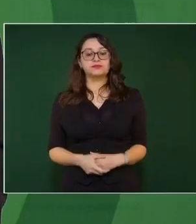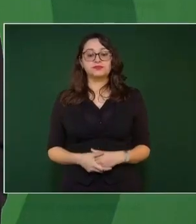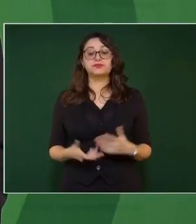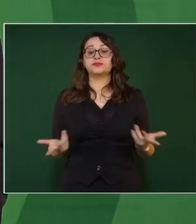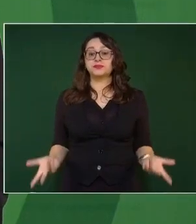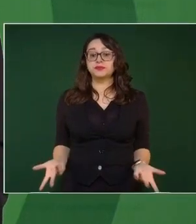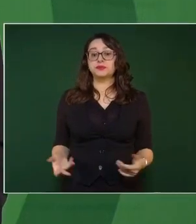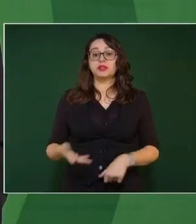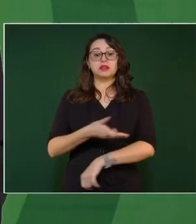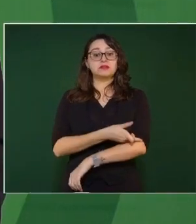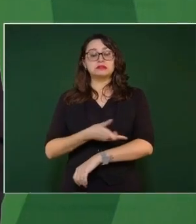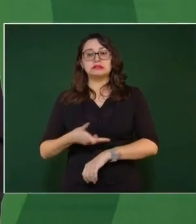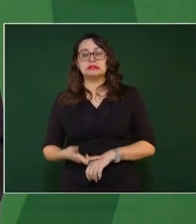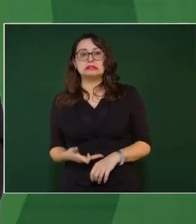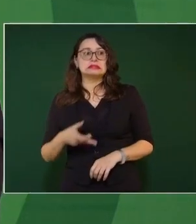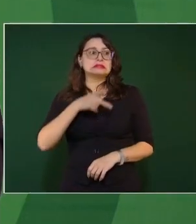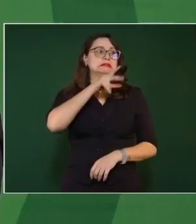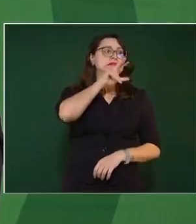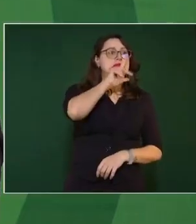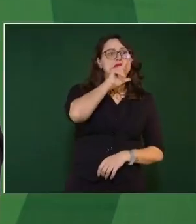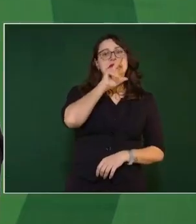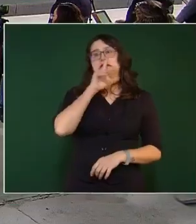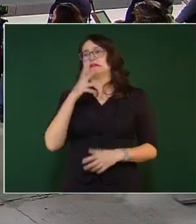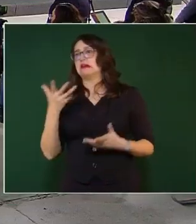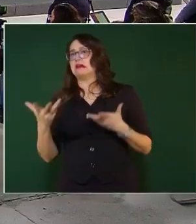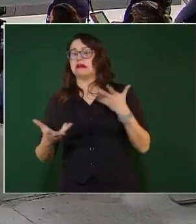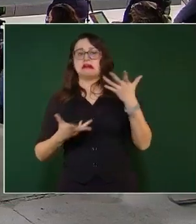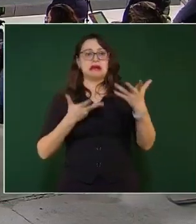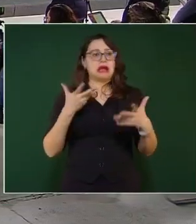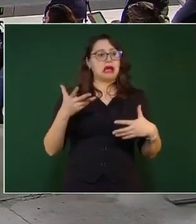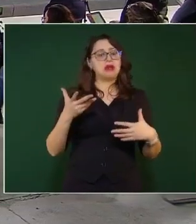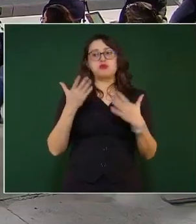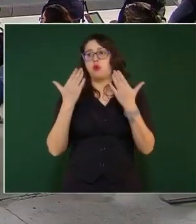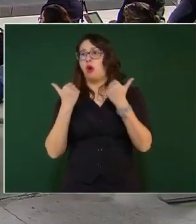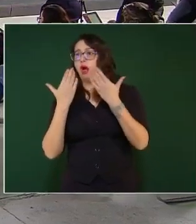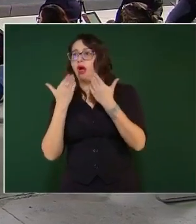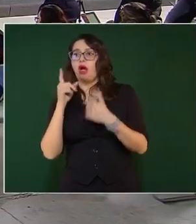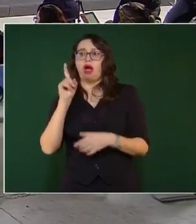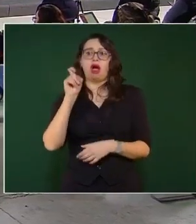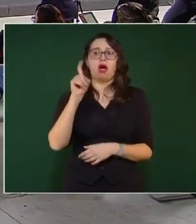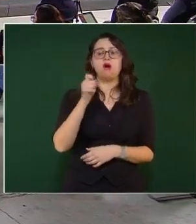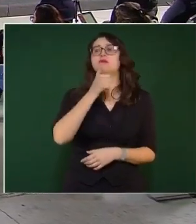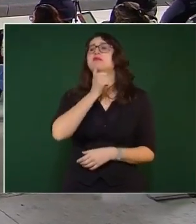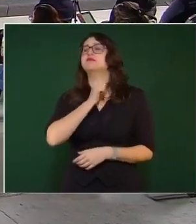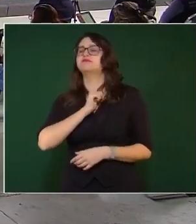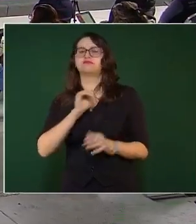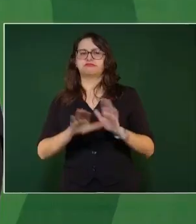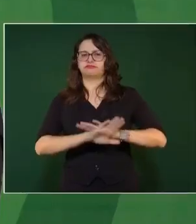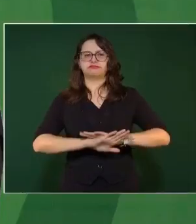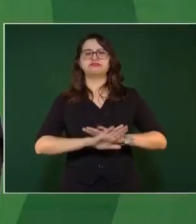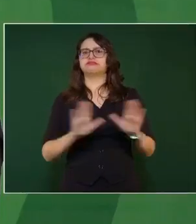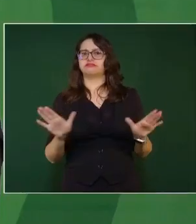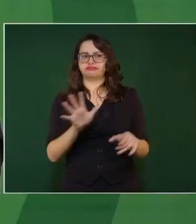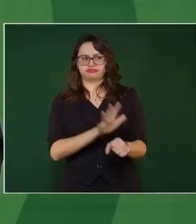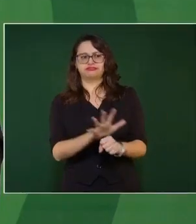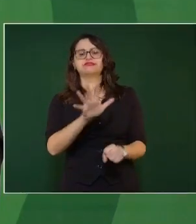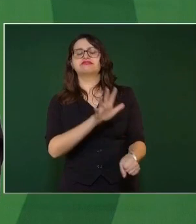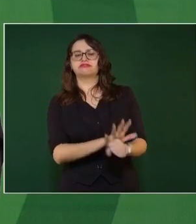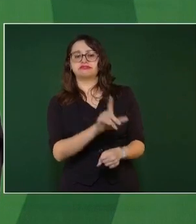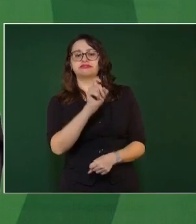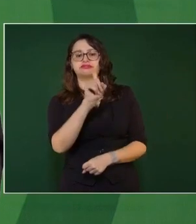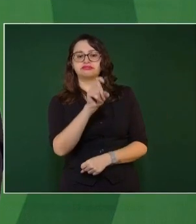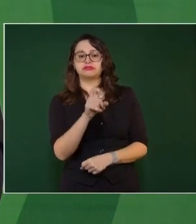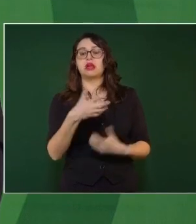pasarán sed ni se verán afectadas por el estiaje en Querétaro. La industria y el campo seguirán siendo ejemplo